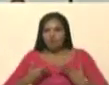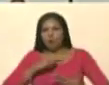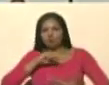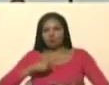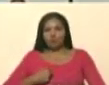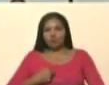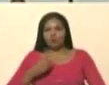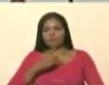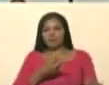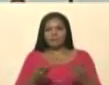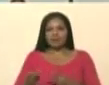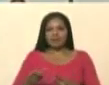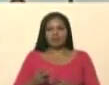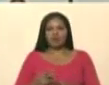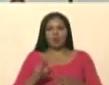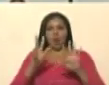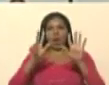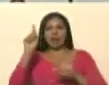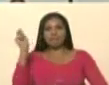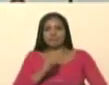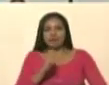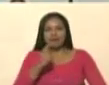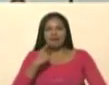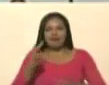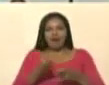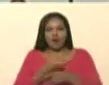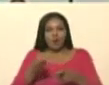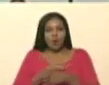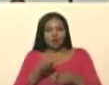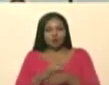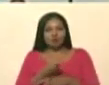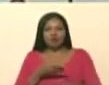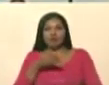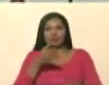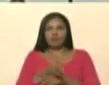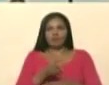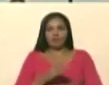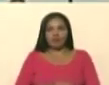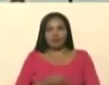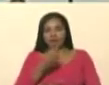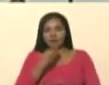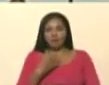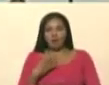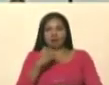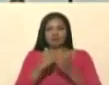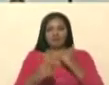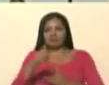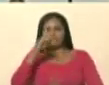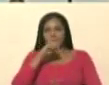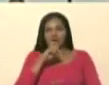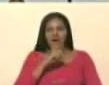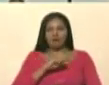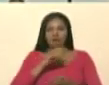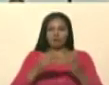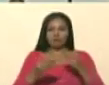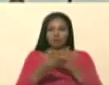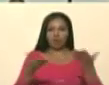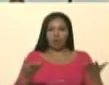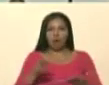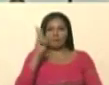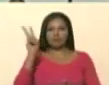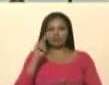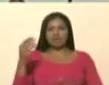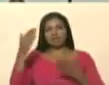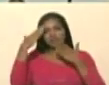bienvenido el mes 8 el mes de agosto rumbo a un buen fin de año para venezuela mi